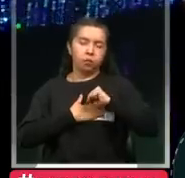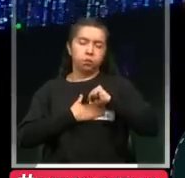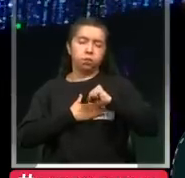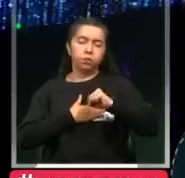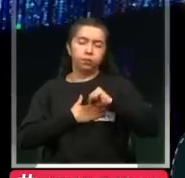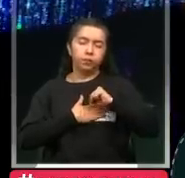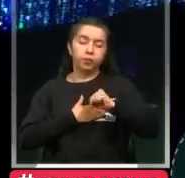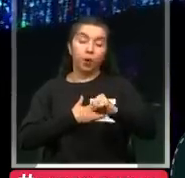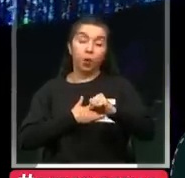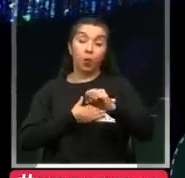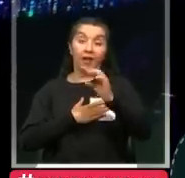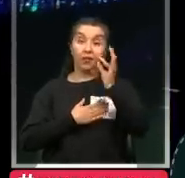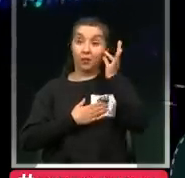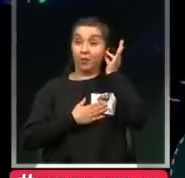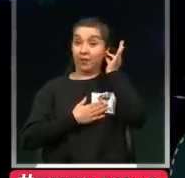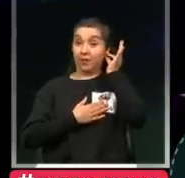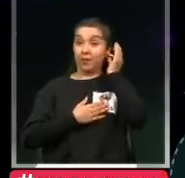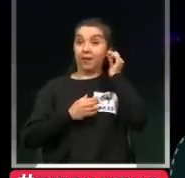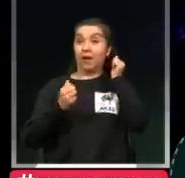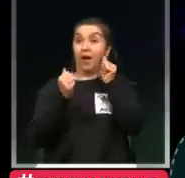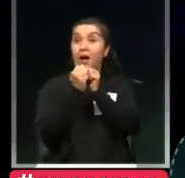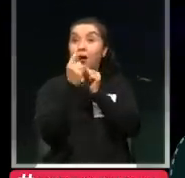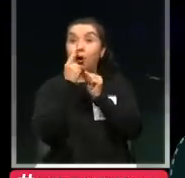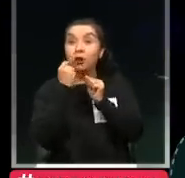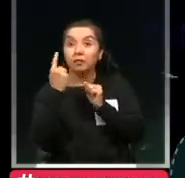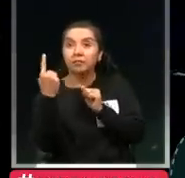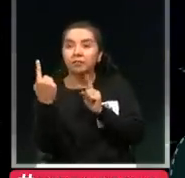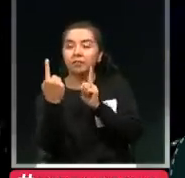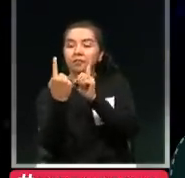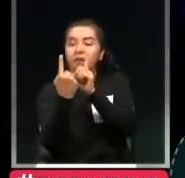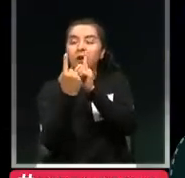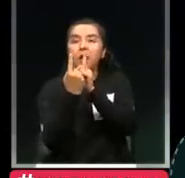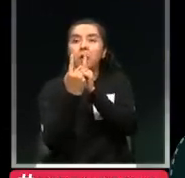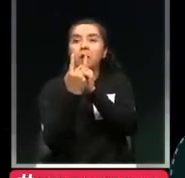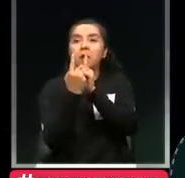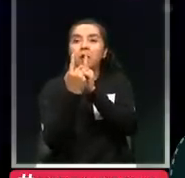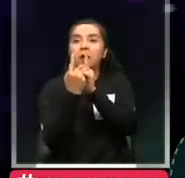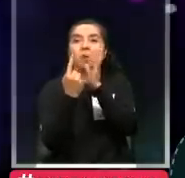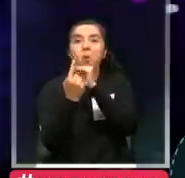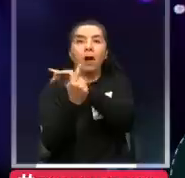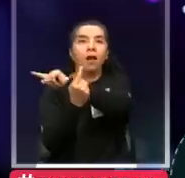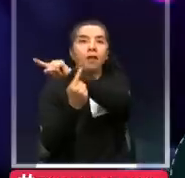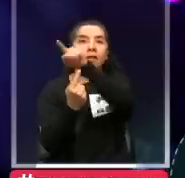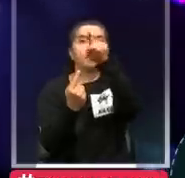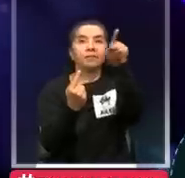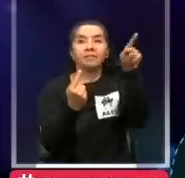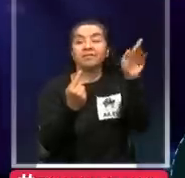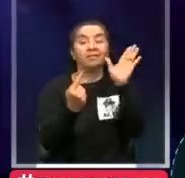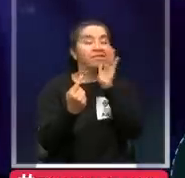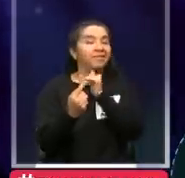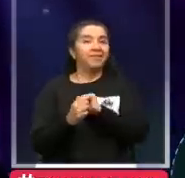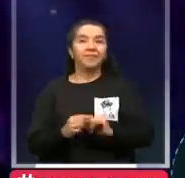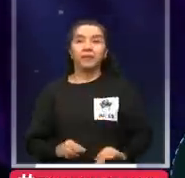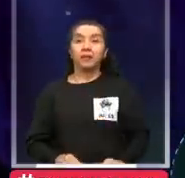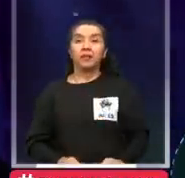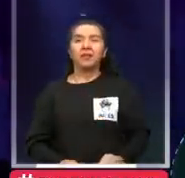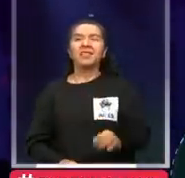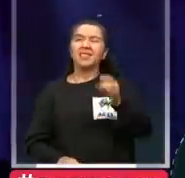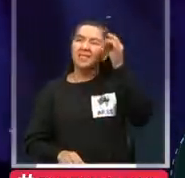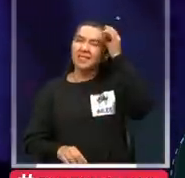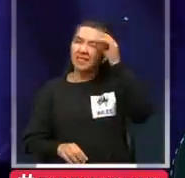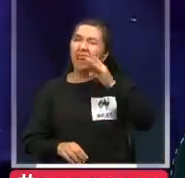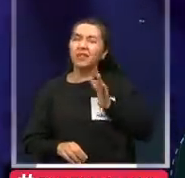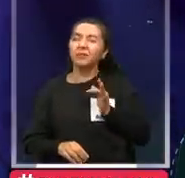corazón. Cuando ella está con él, no existe nada. Y